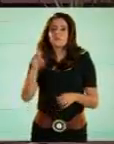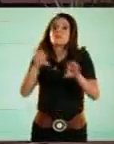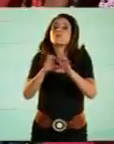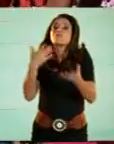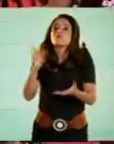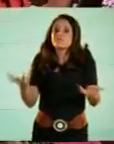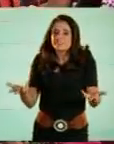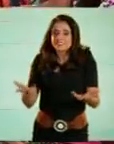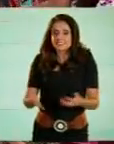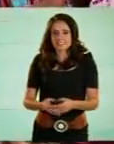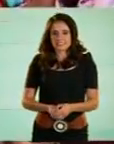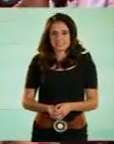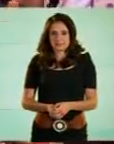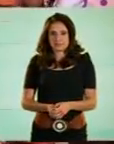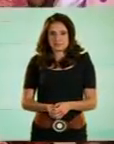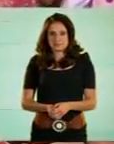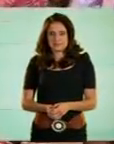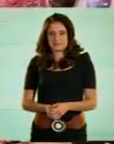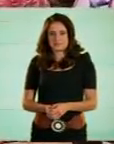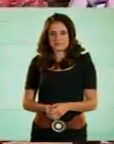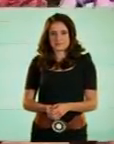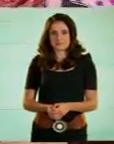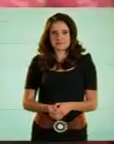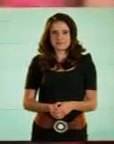¿Cómo te fue? Bien, gracias.